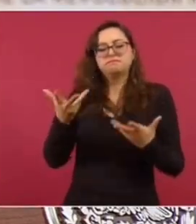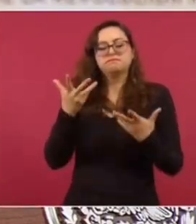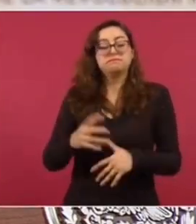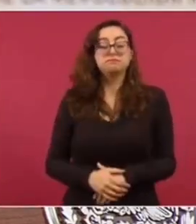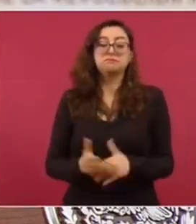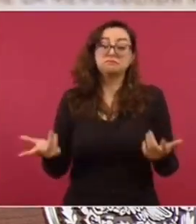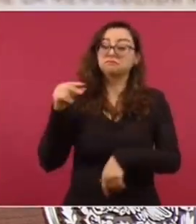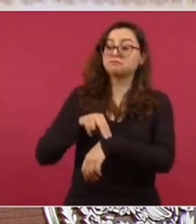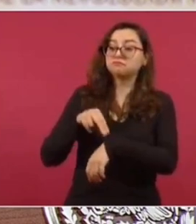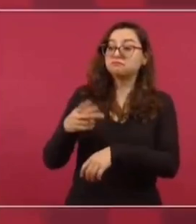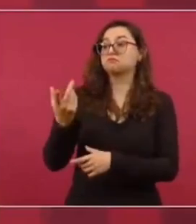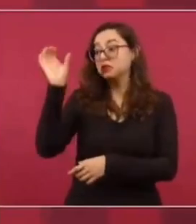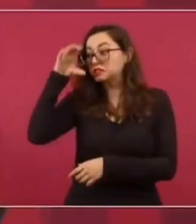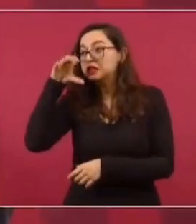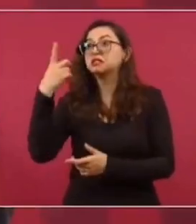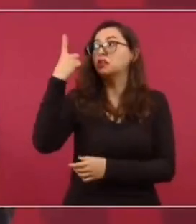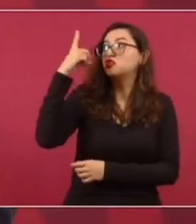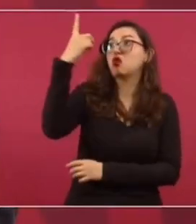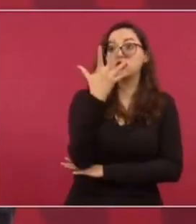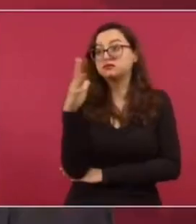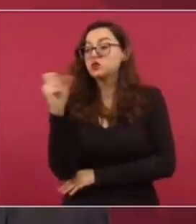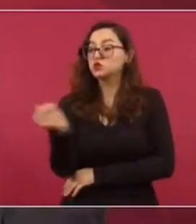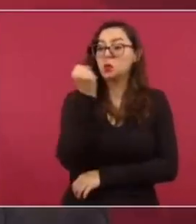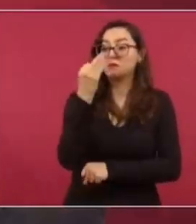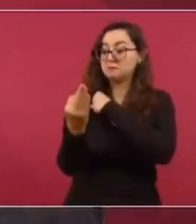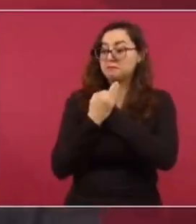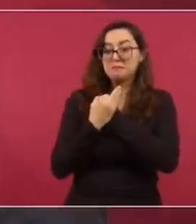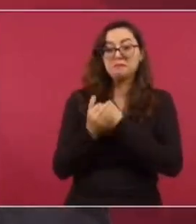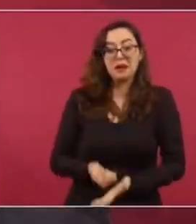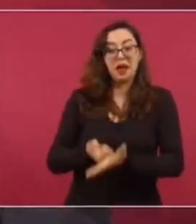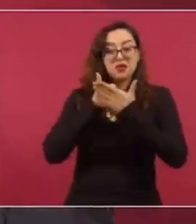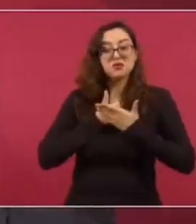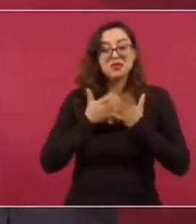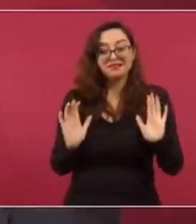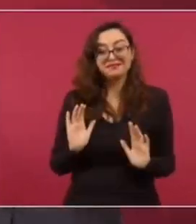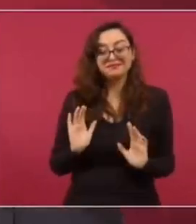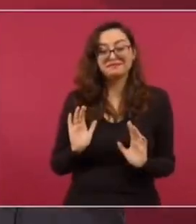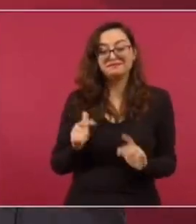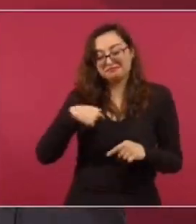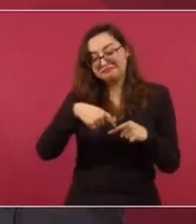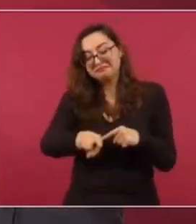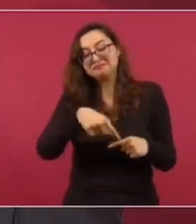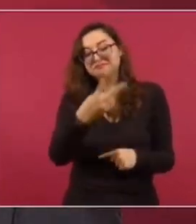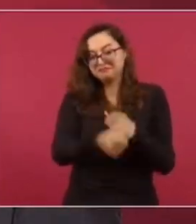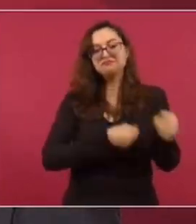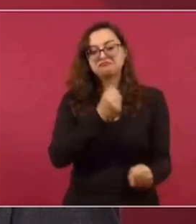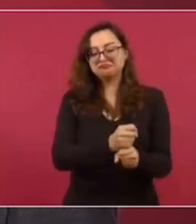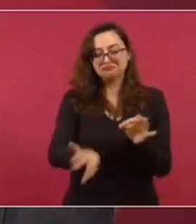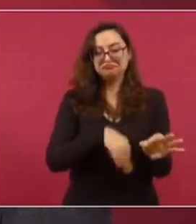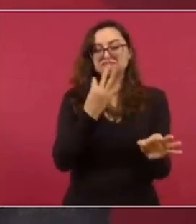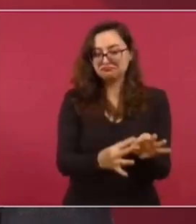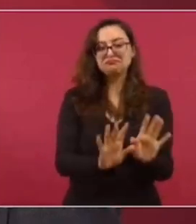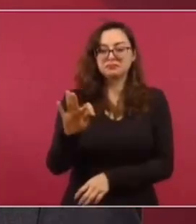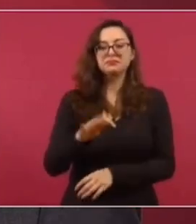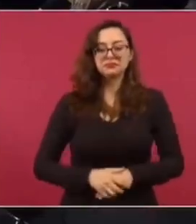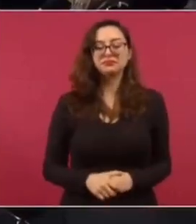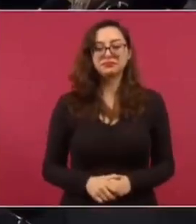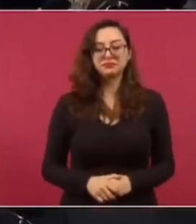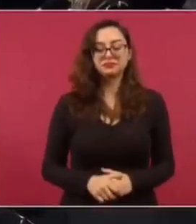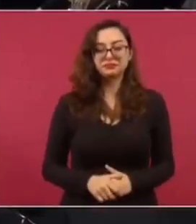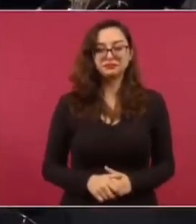ciencia, la naturaleza, el creador, la suerte, pues nos van a permitir que terminemos esta misión, esta tarea.